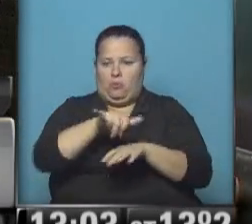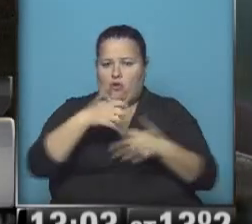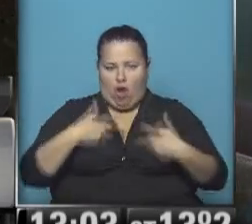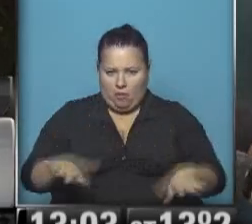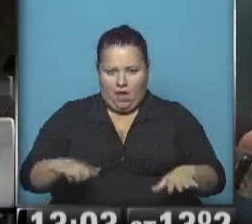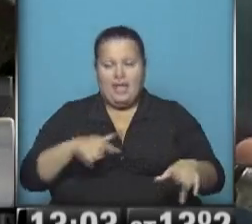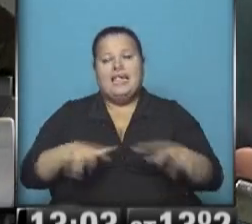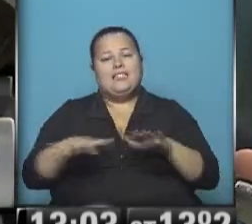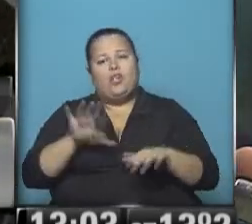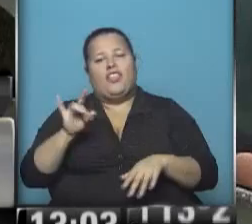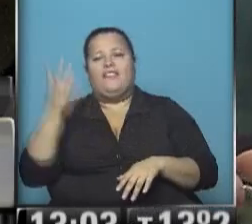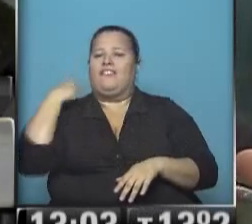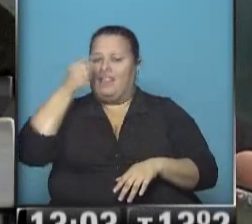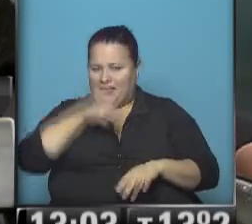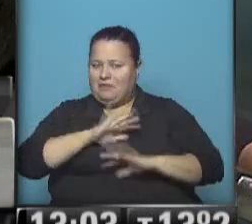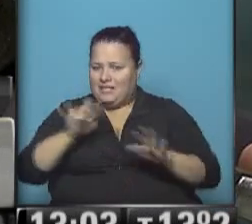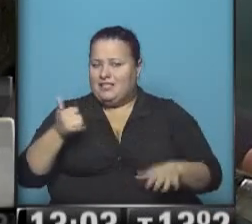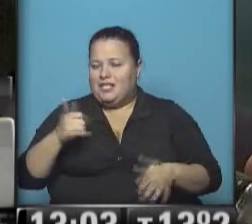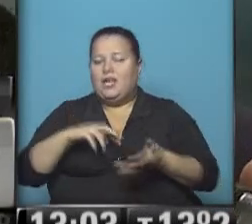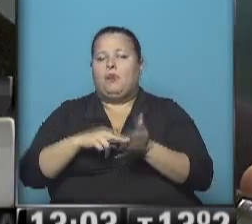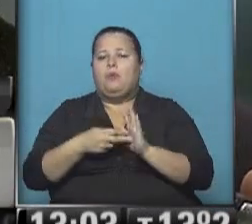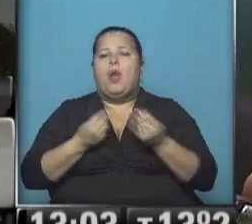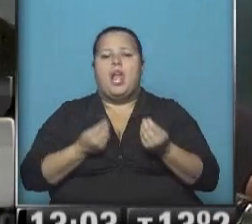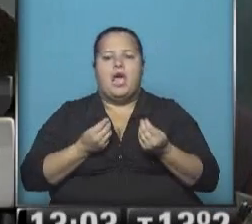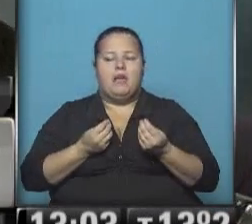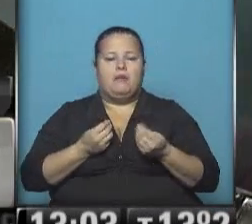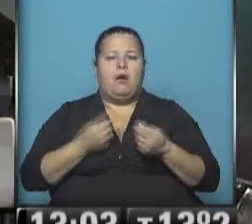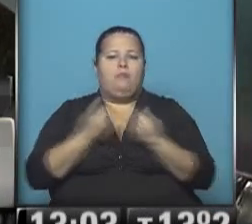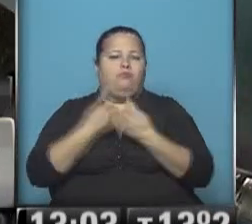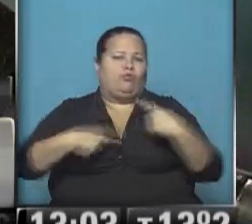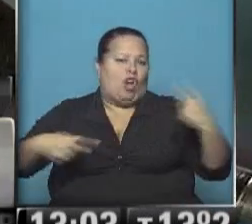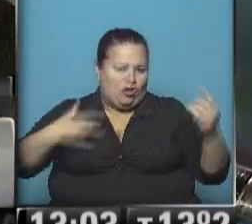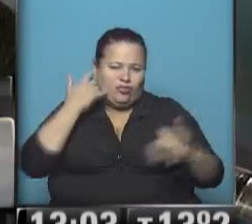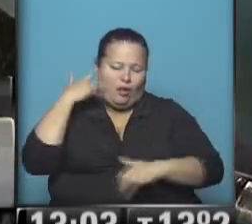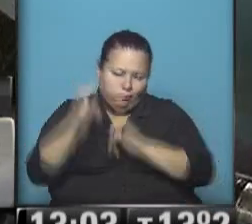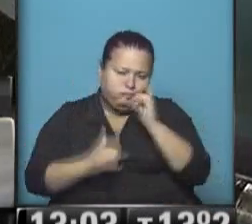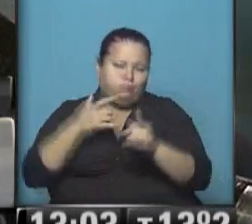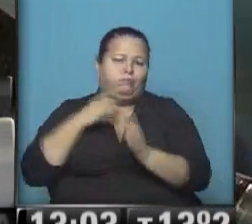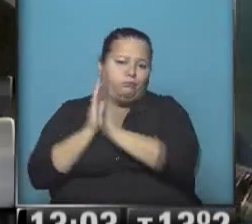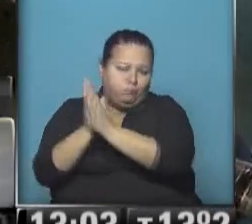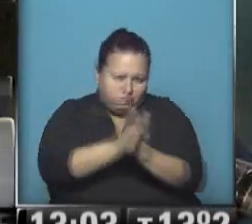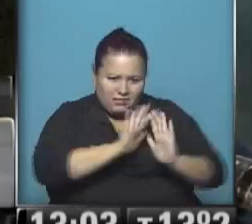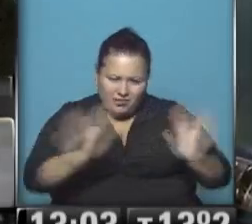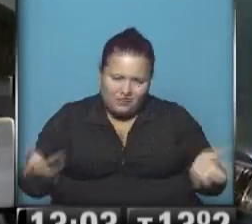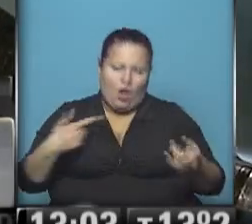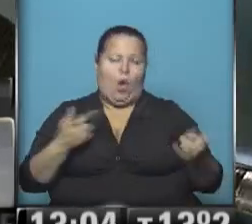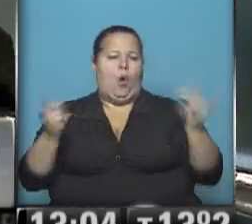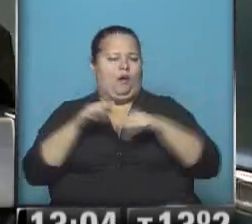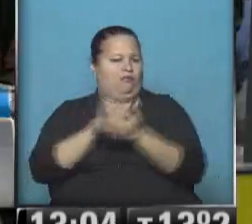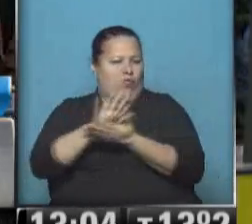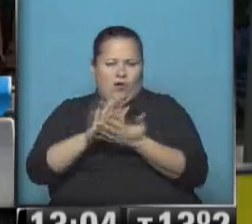Tuvimos una situación compleja el fin de semana por una multiplicidad de factores que ya explicamos pedimos las disculpas yamos